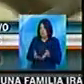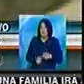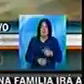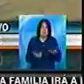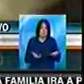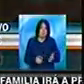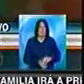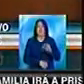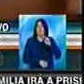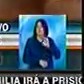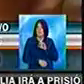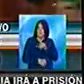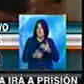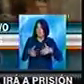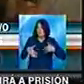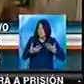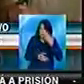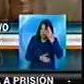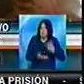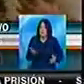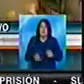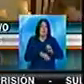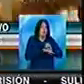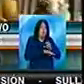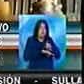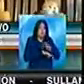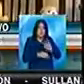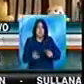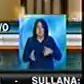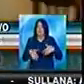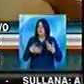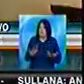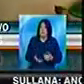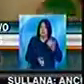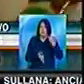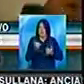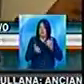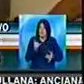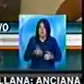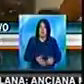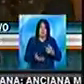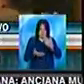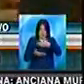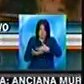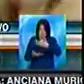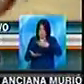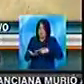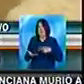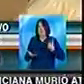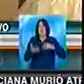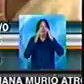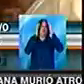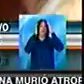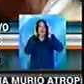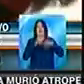acá, Melissa, Lorena, es poder saber esos tips, consejitos para poder hacer que al final nuestro recibo no sea tan grande y no den dolor de